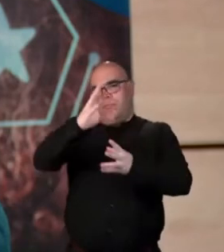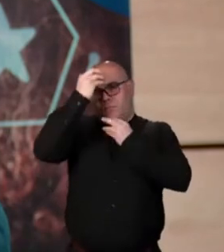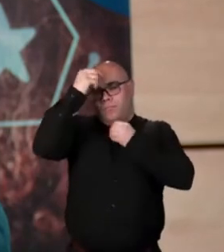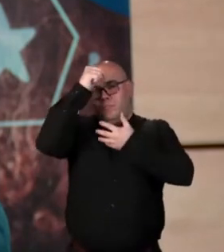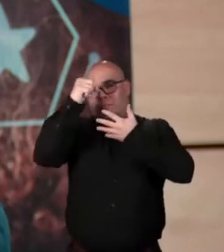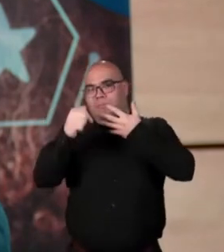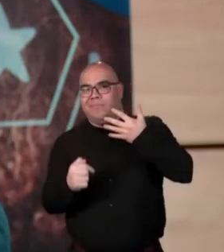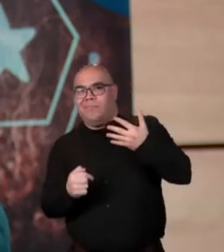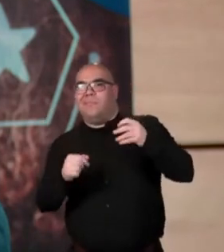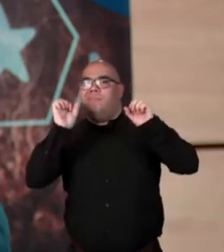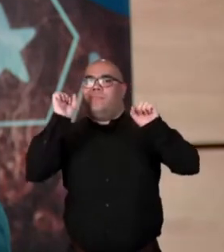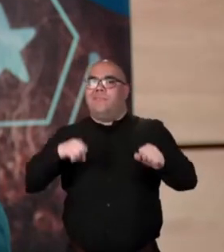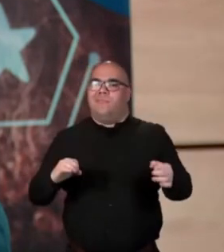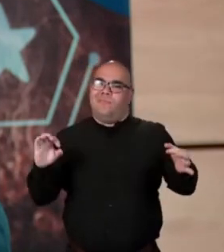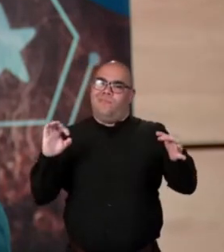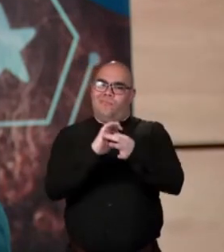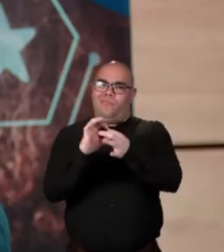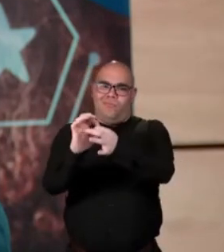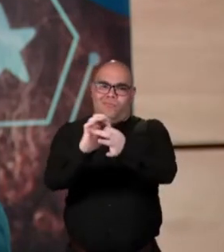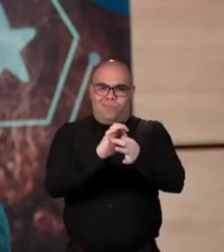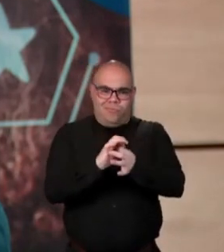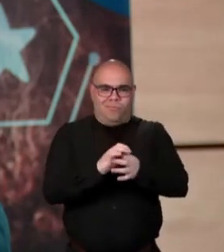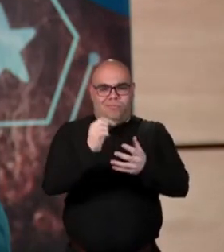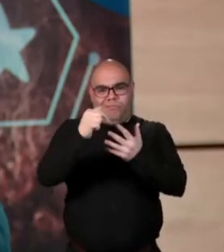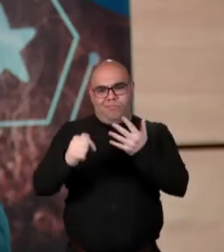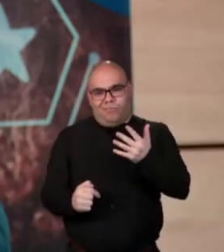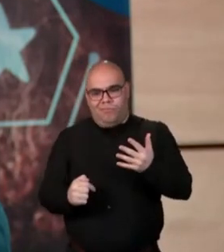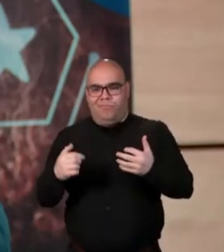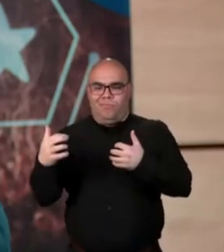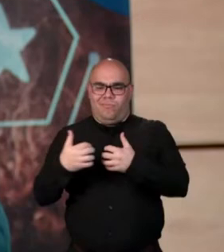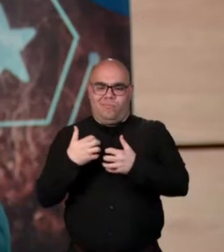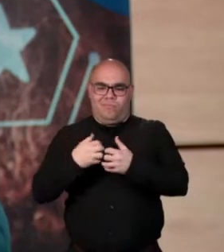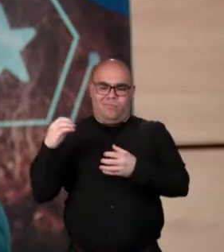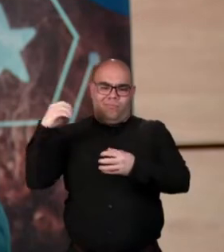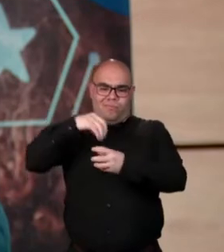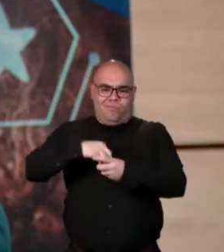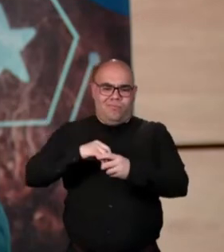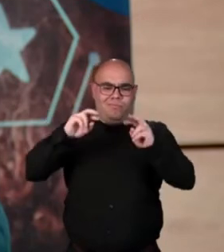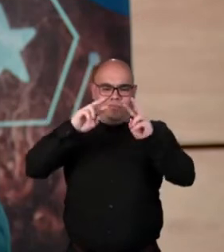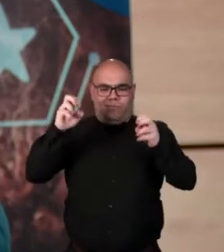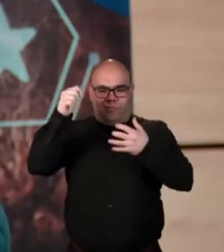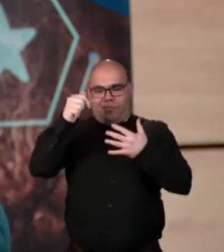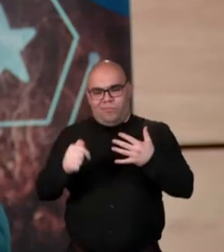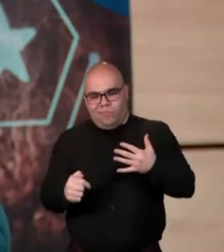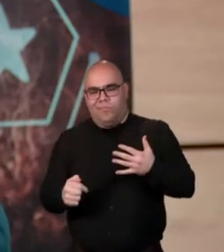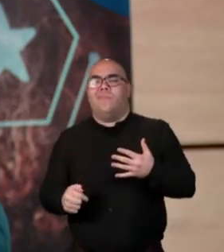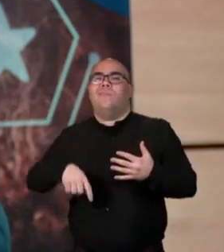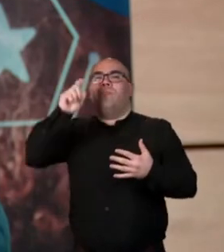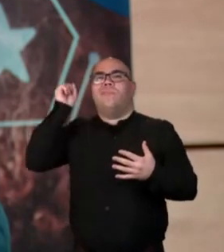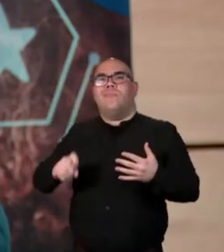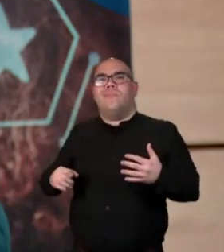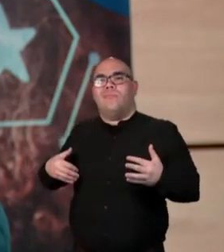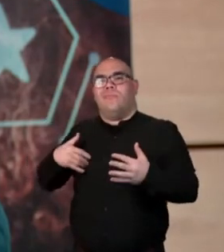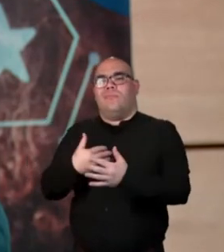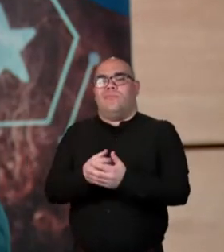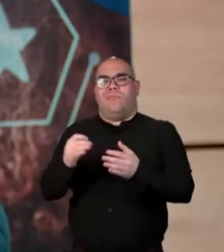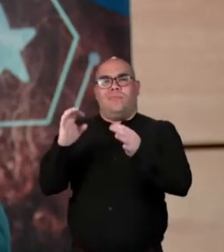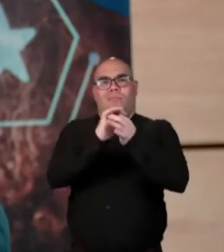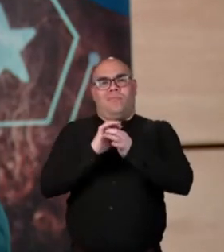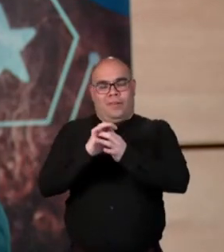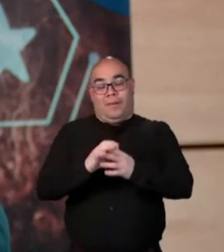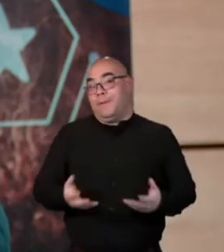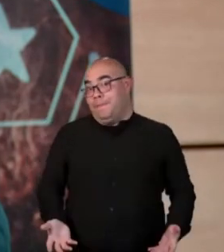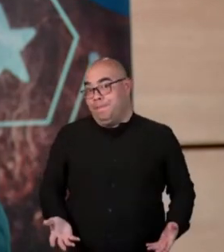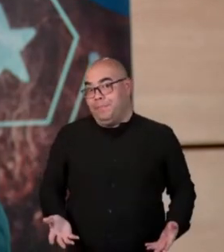para atender los diferentes circunstancias en las cuales se van dando y que debe darse de manera coordinada entonces